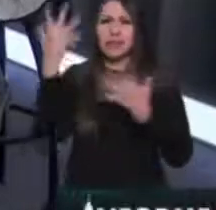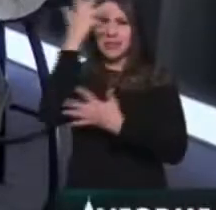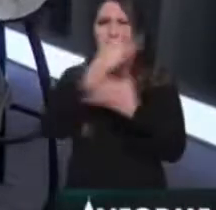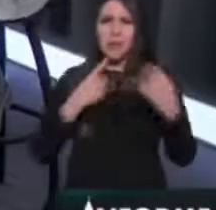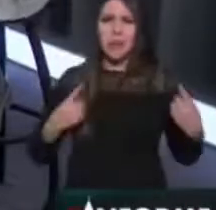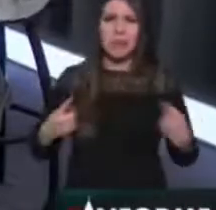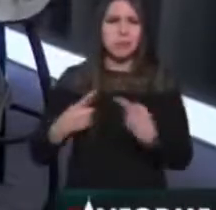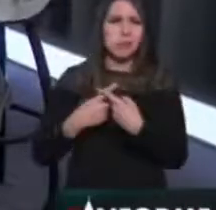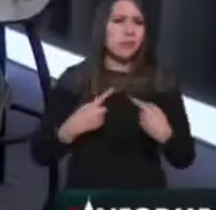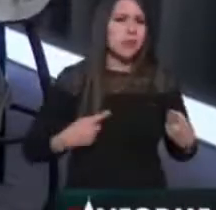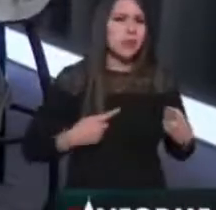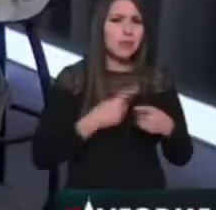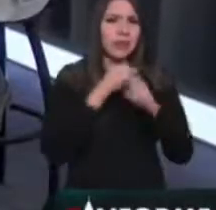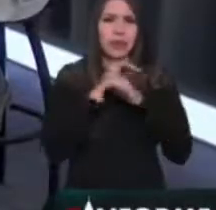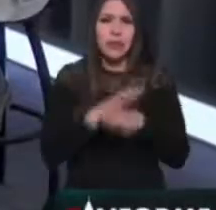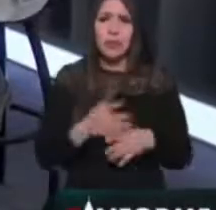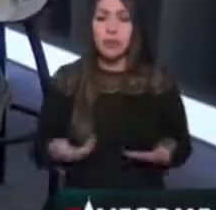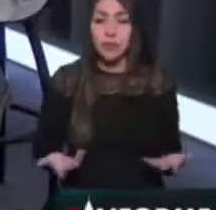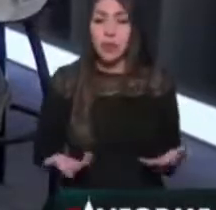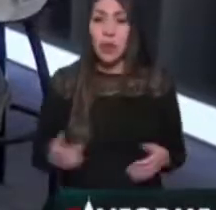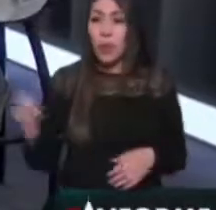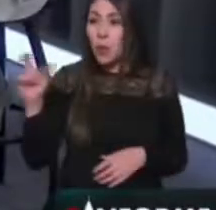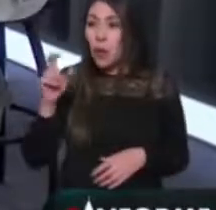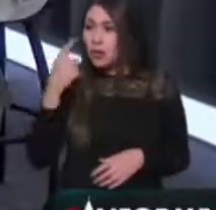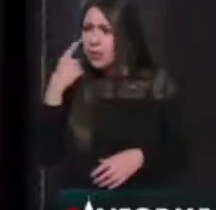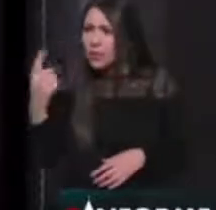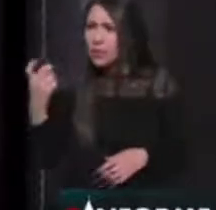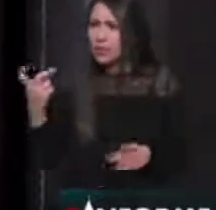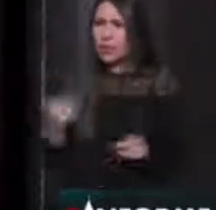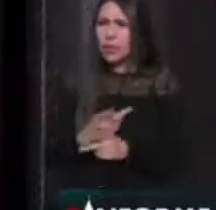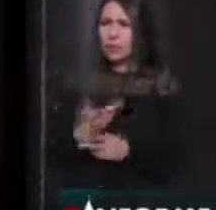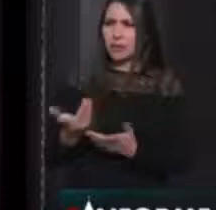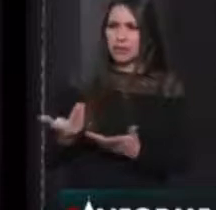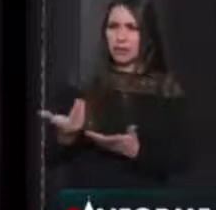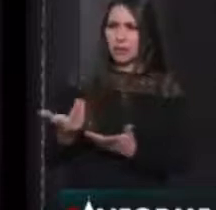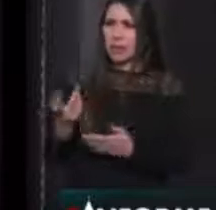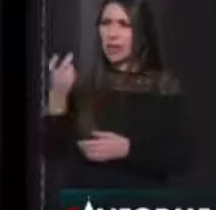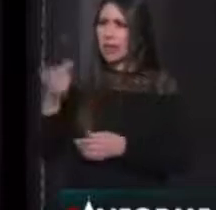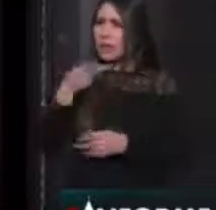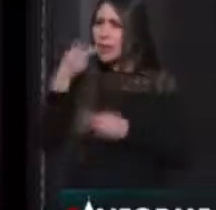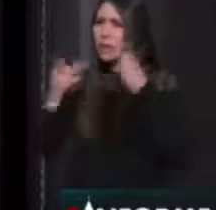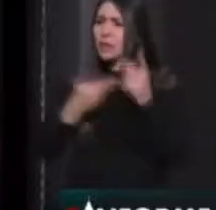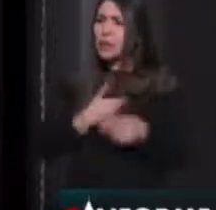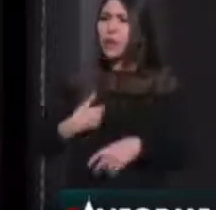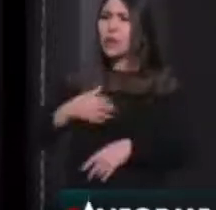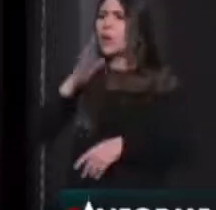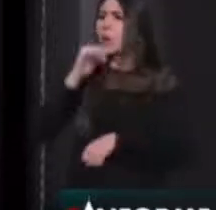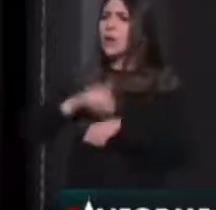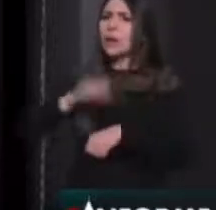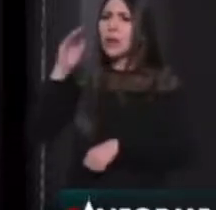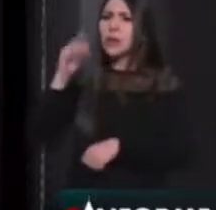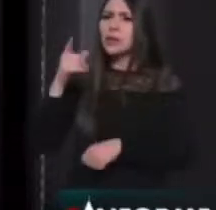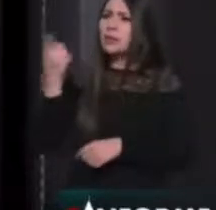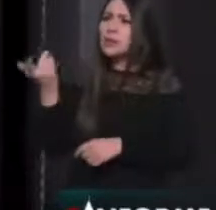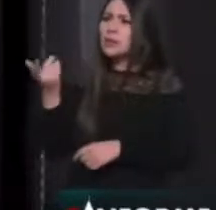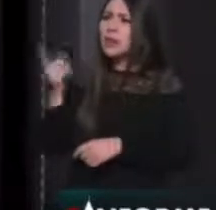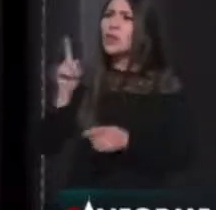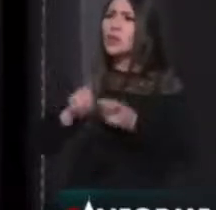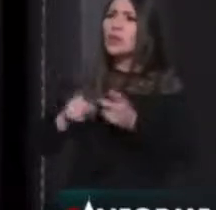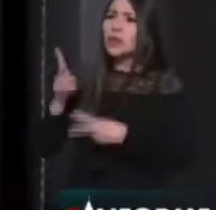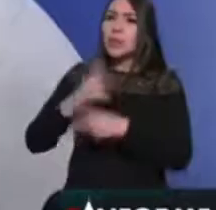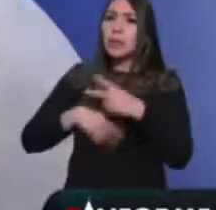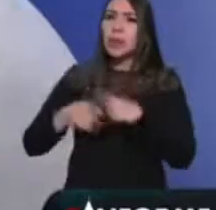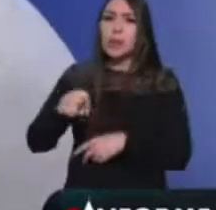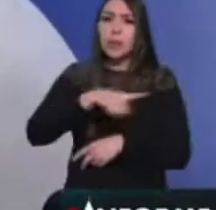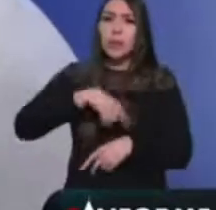tipo de casos? Ir a la fuente, ¿de dónde sale ese ya no puedo más? Nosotros en redes sociales hemos buscado, no existe el video completo.